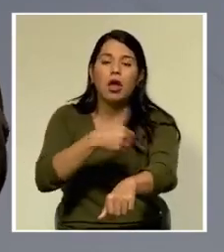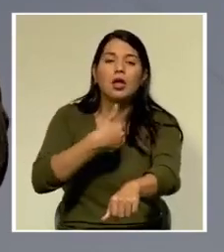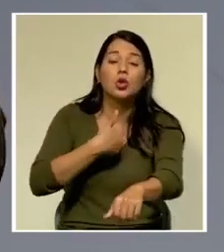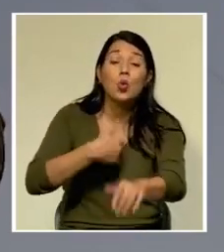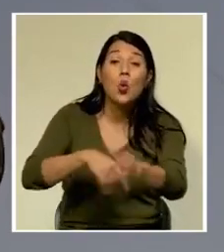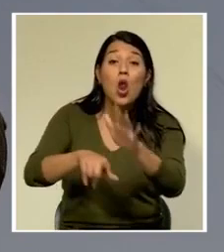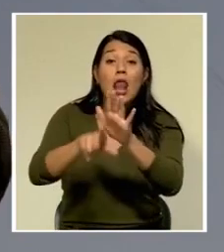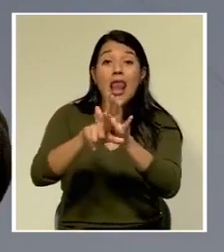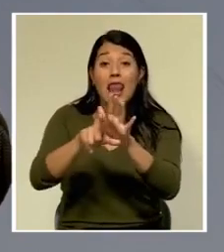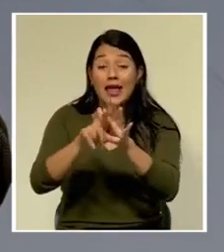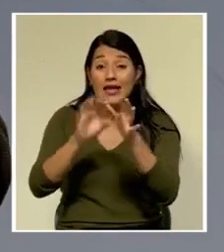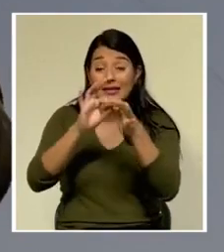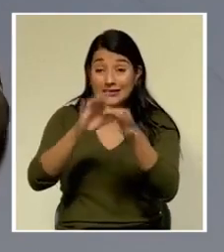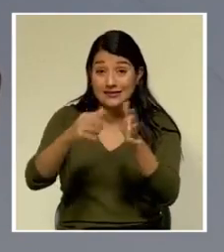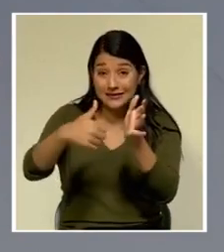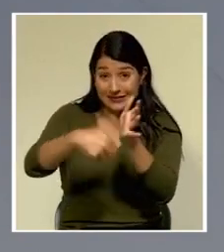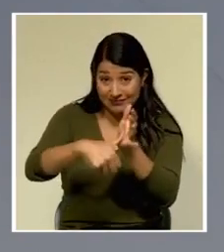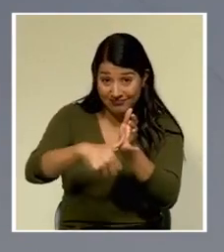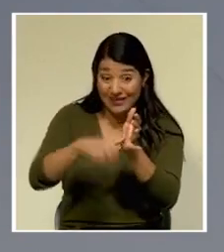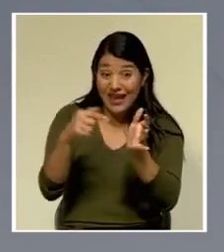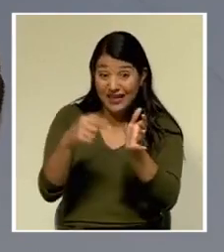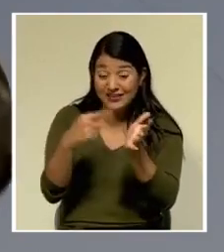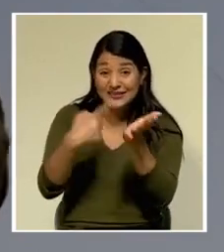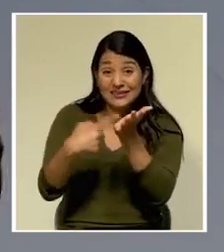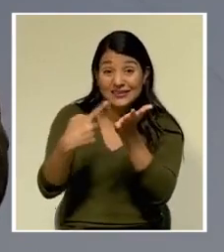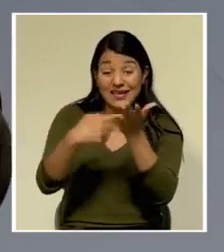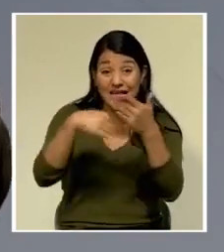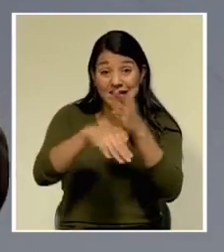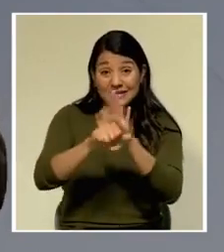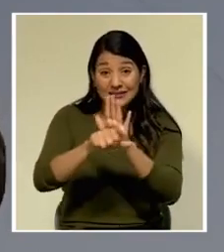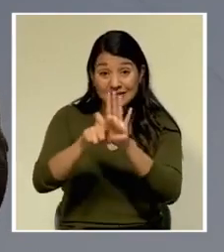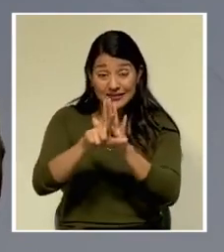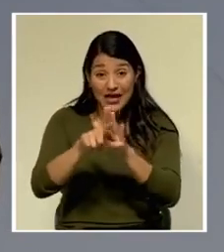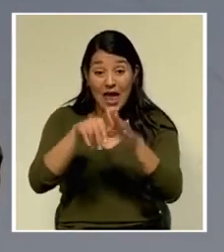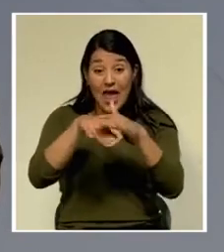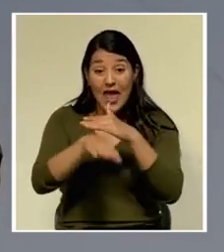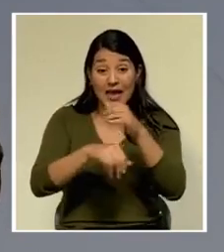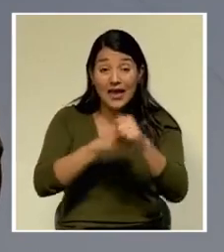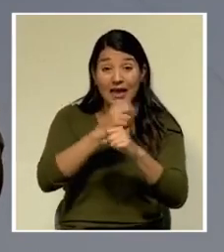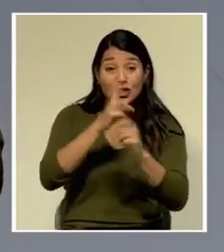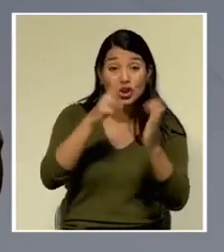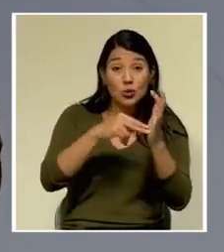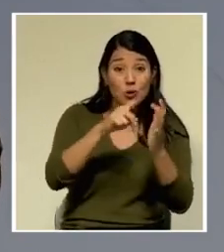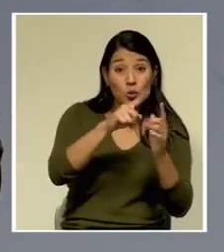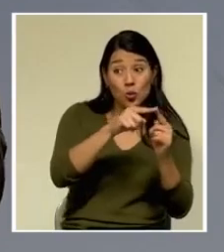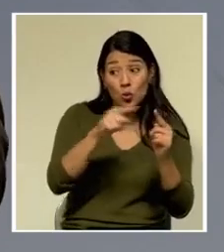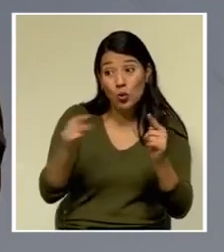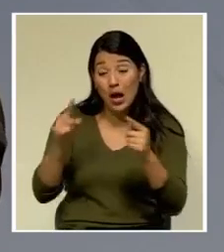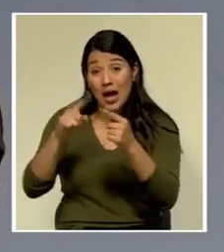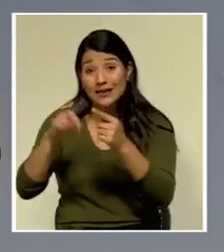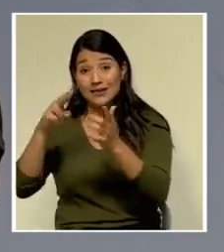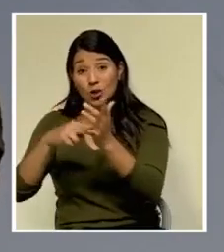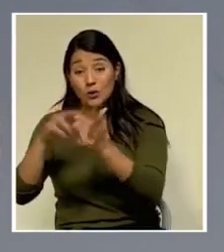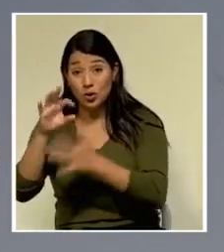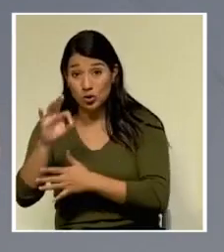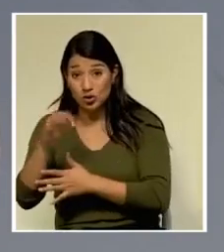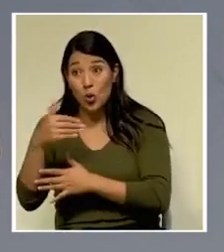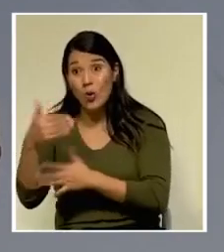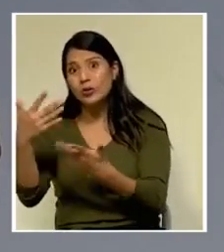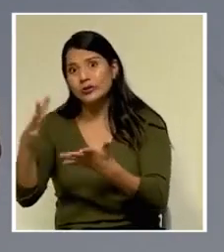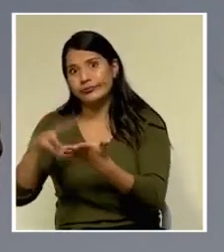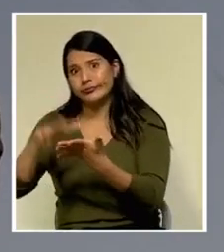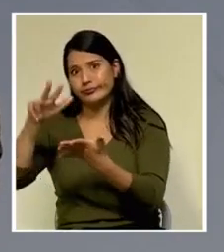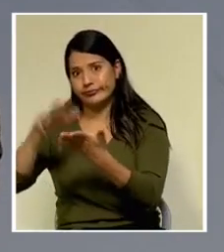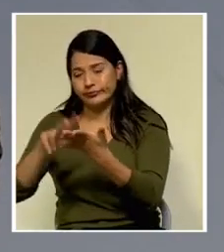o que tuvo que discutirse en la Asamblea Legislativa durante el periodo 2001 hasta el 2009, cuando finalmente se